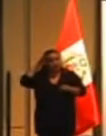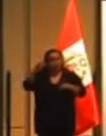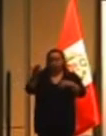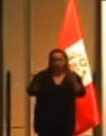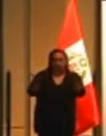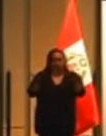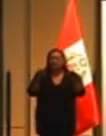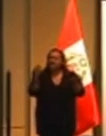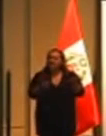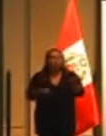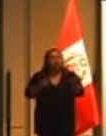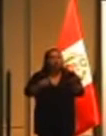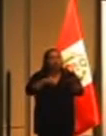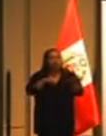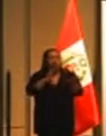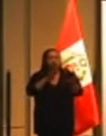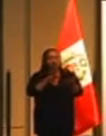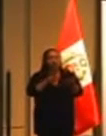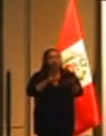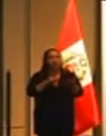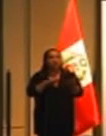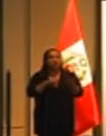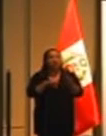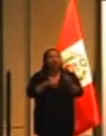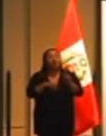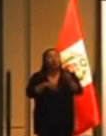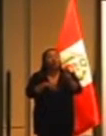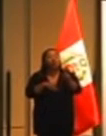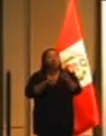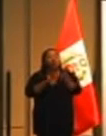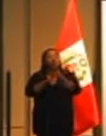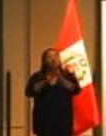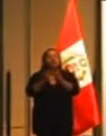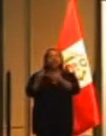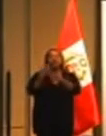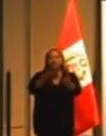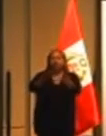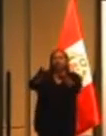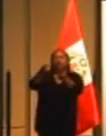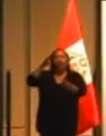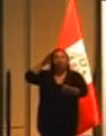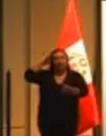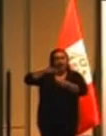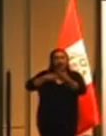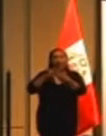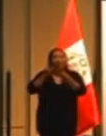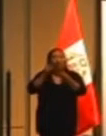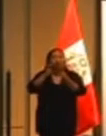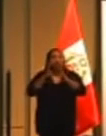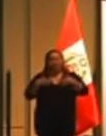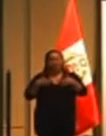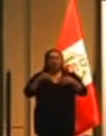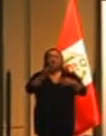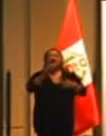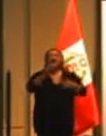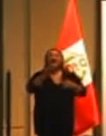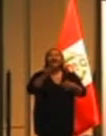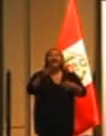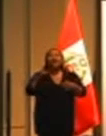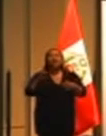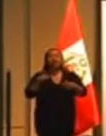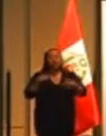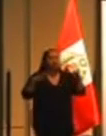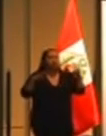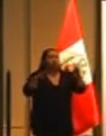va al, vamos a decir, a la tubería de la Policía Nacional. Porque si interviene el Serenazgo no